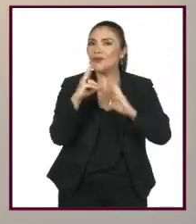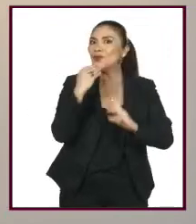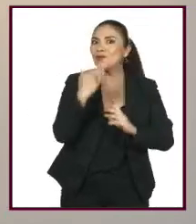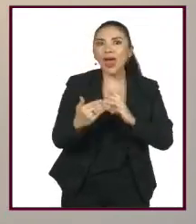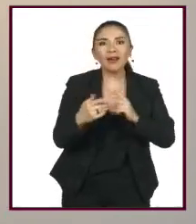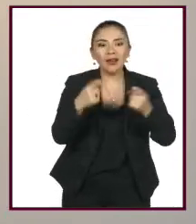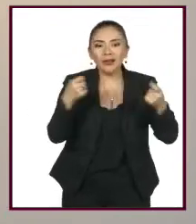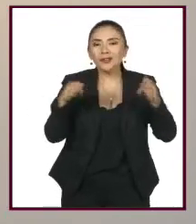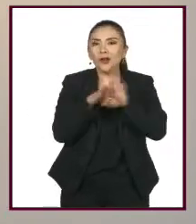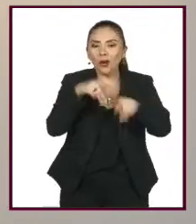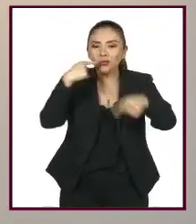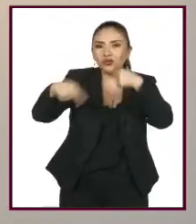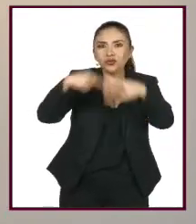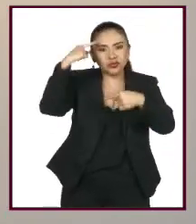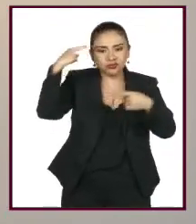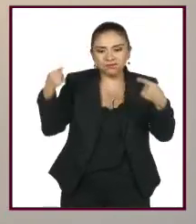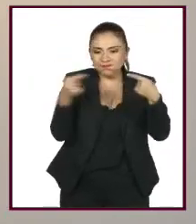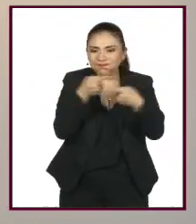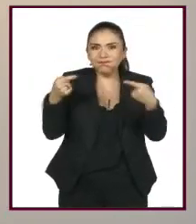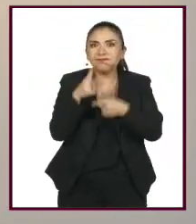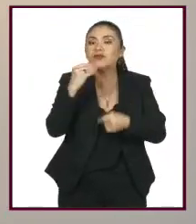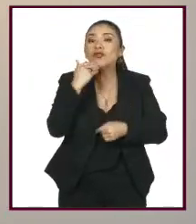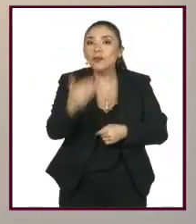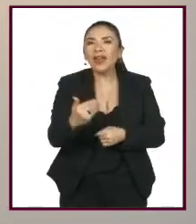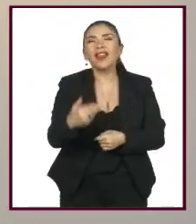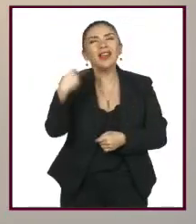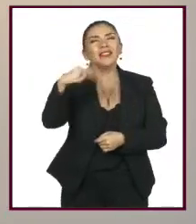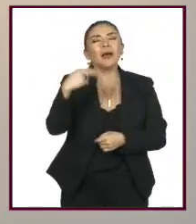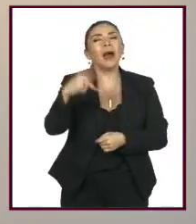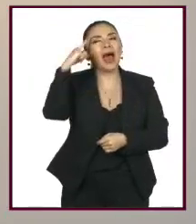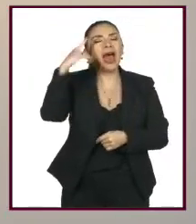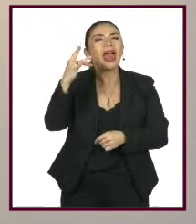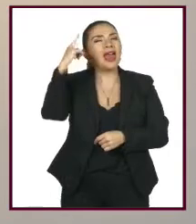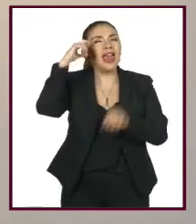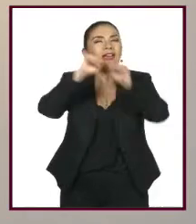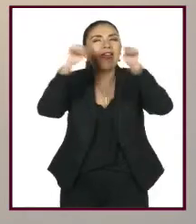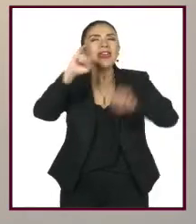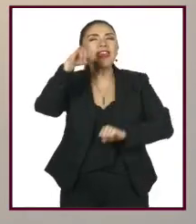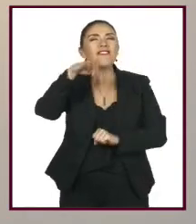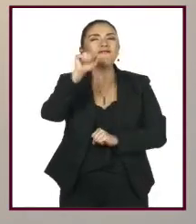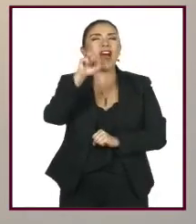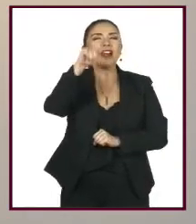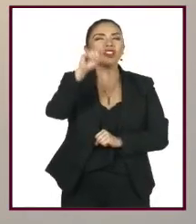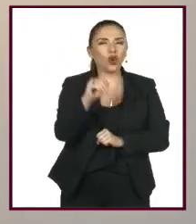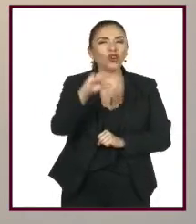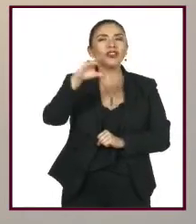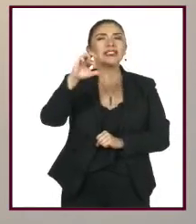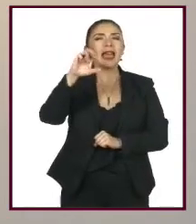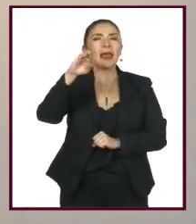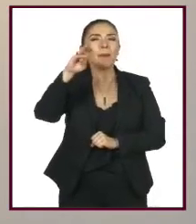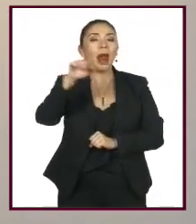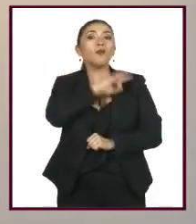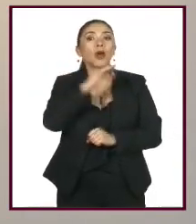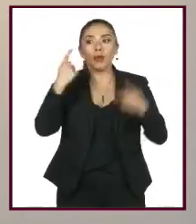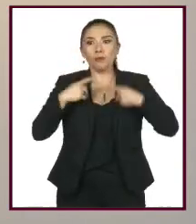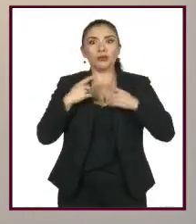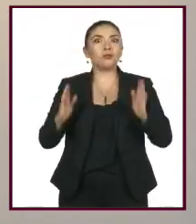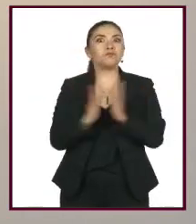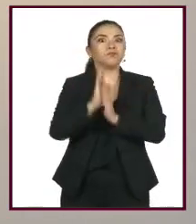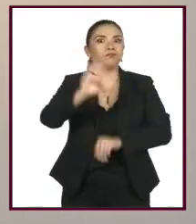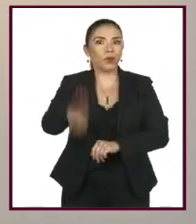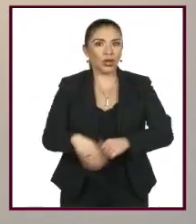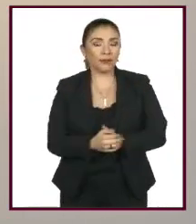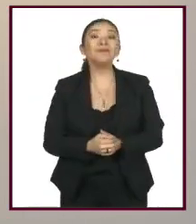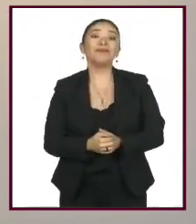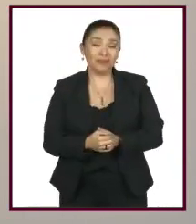en las cuales pueden haber como esto que podemos conocer como infartos cerebrales, lo cual pues, puede ser hasta mortal. Y también